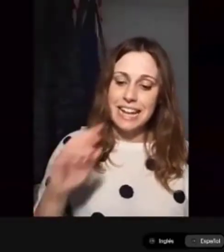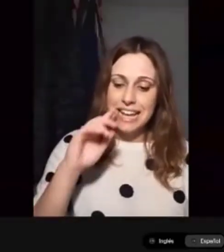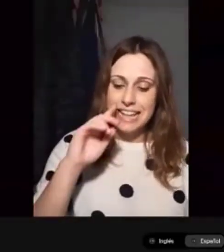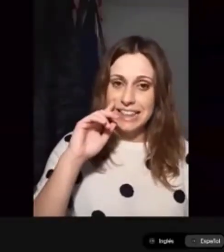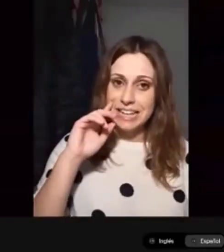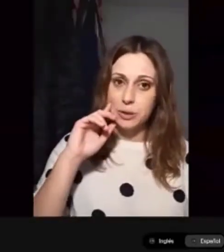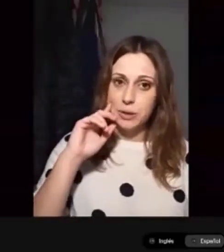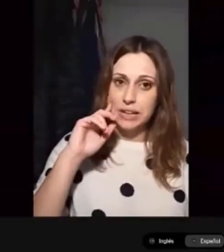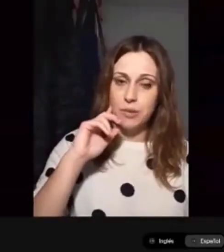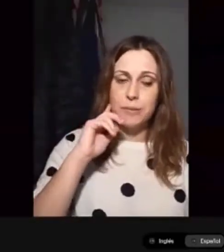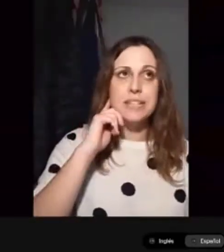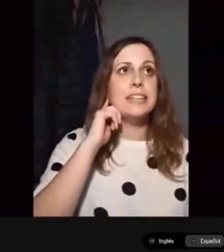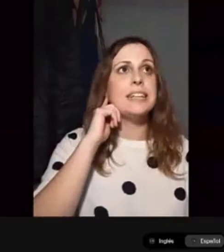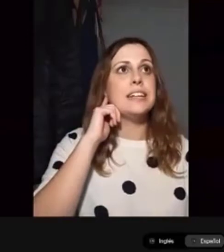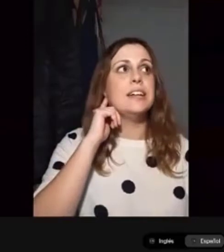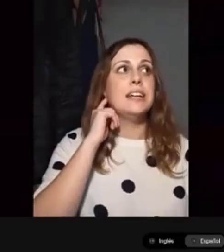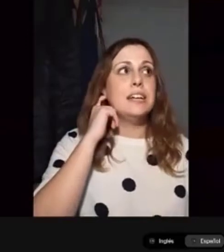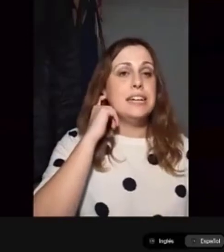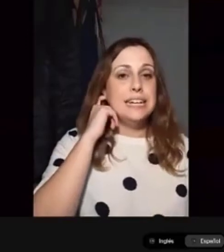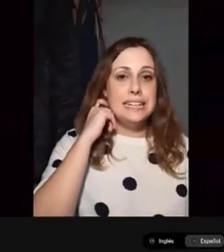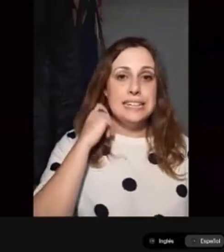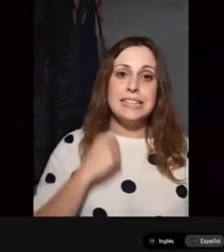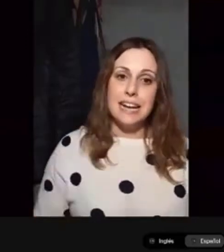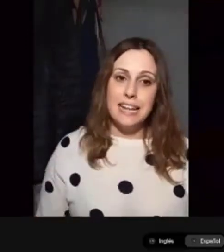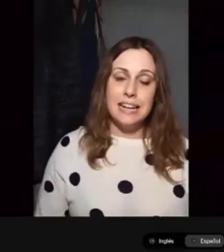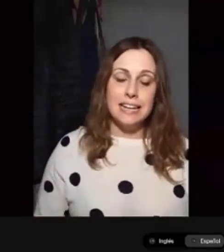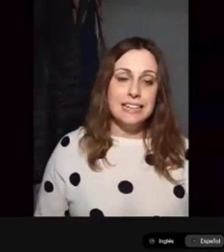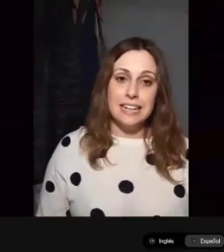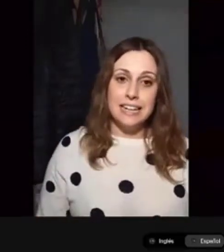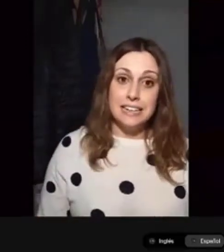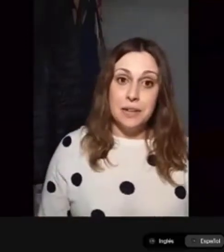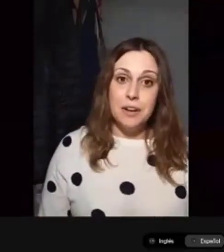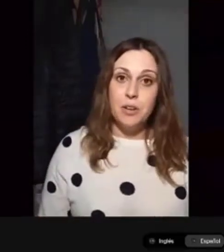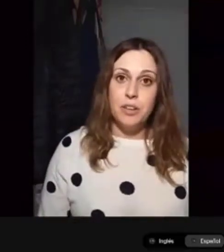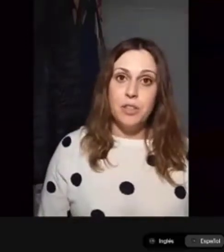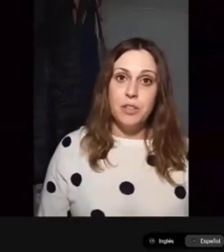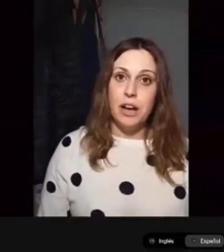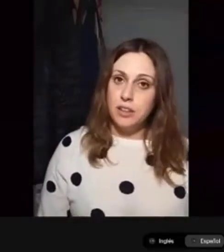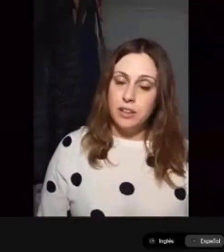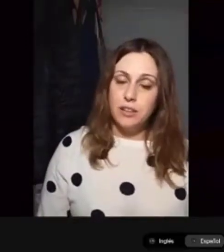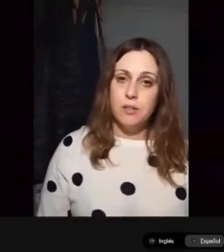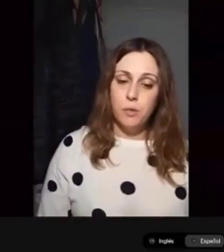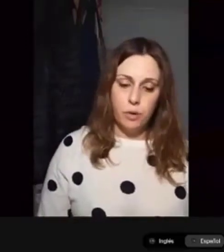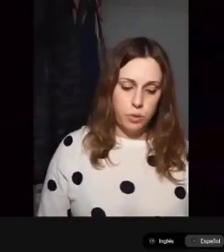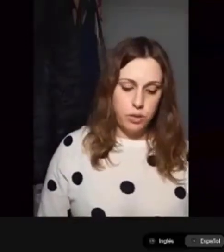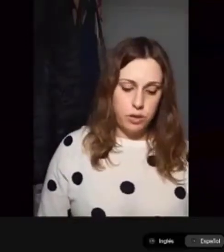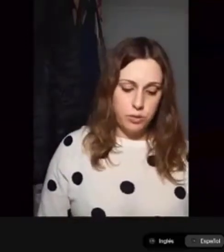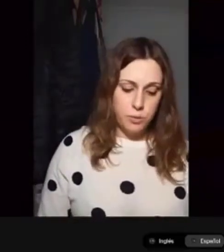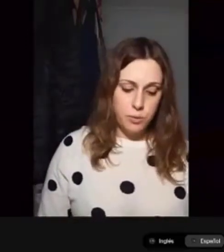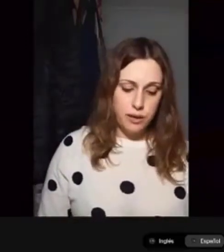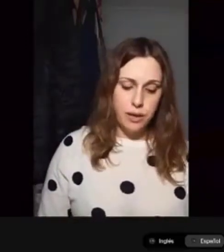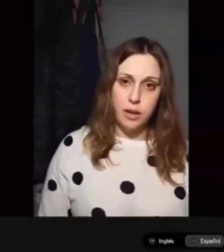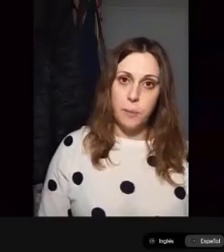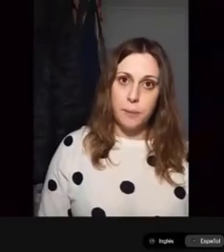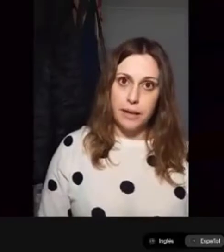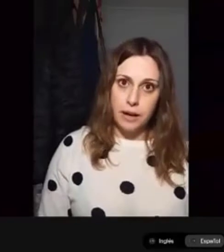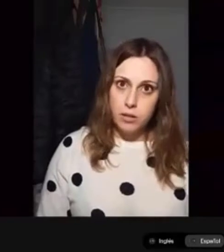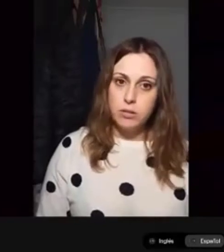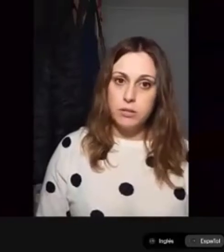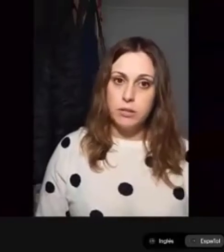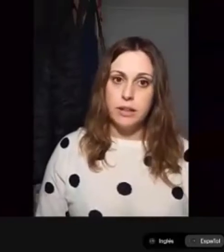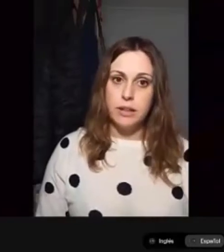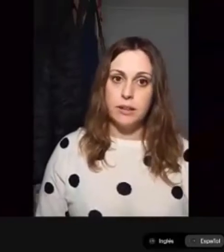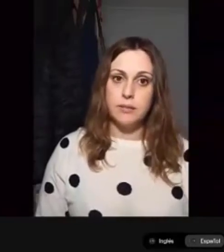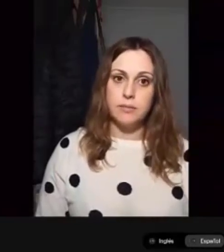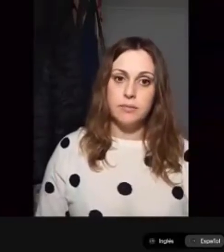¿Qué destacaría del CIETO en el que fui presidenta? Destacaría el gran trabajo que hizo la gente. Fue un CIETO muy